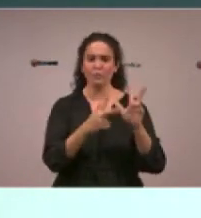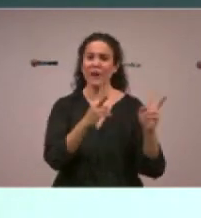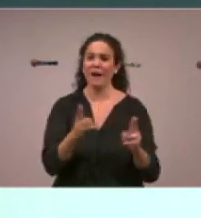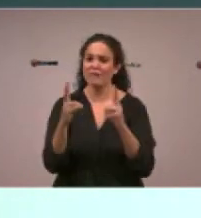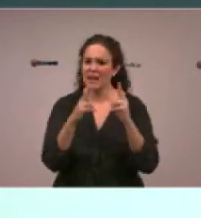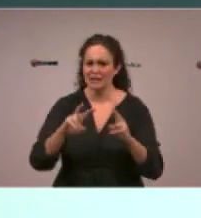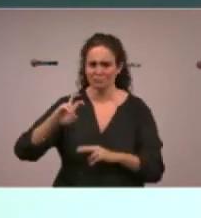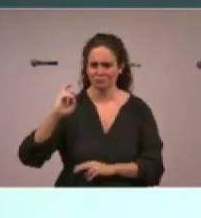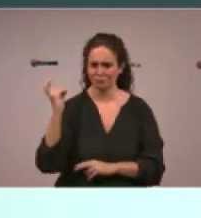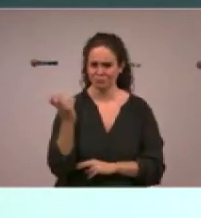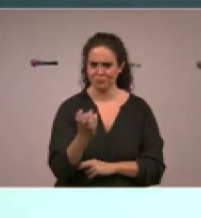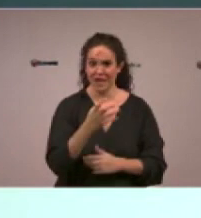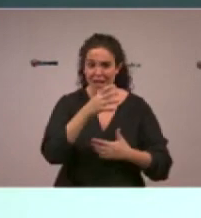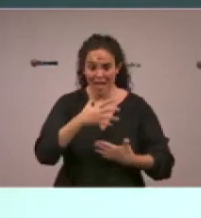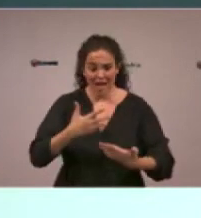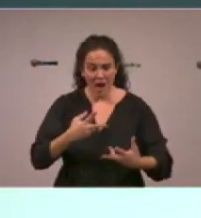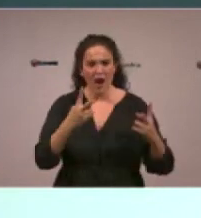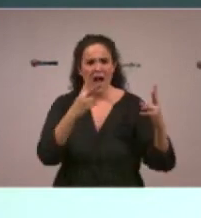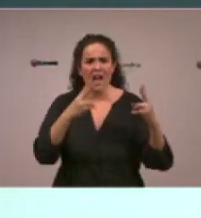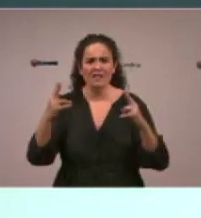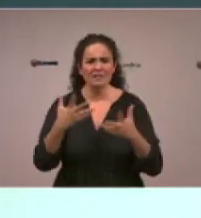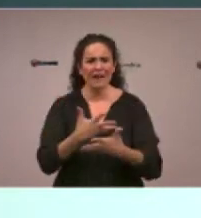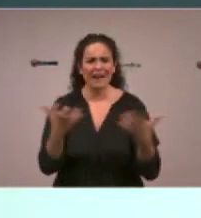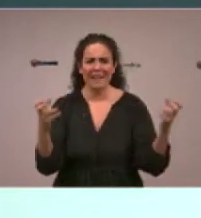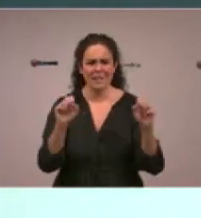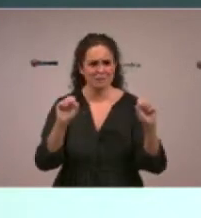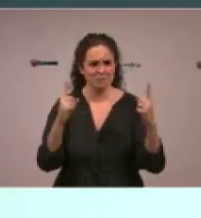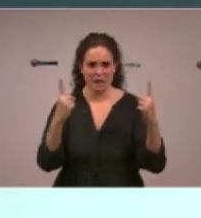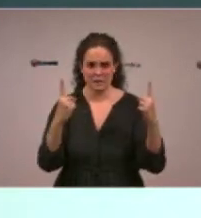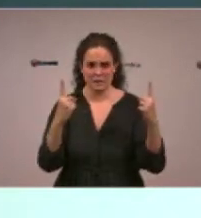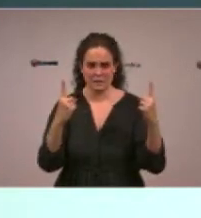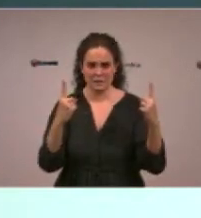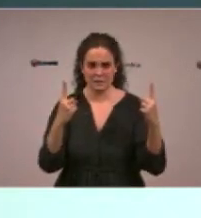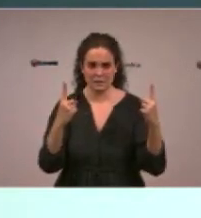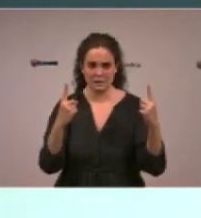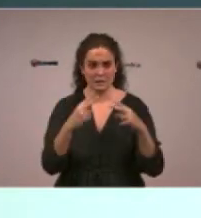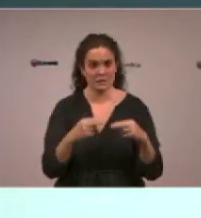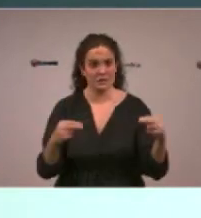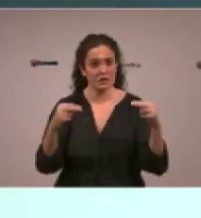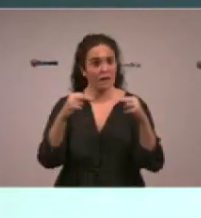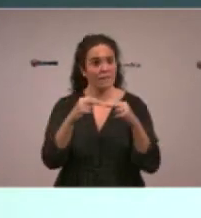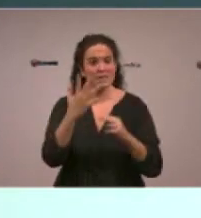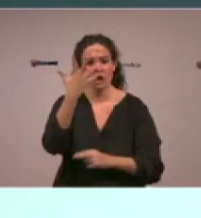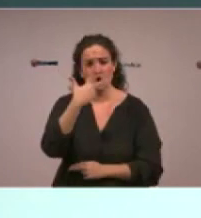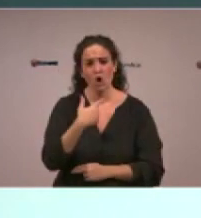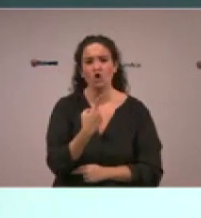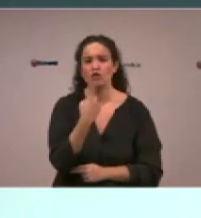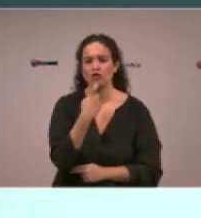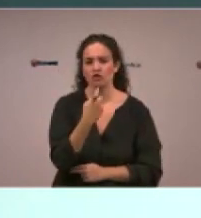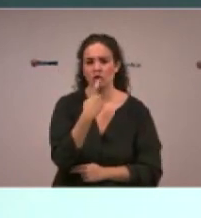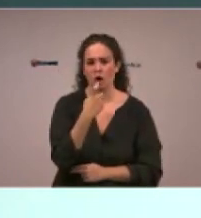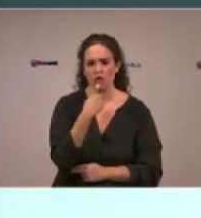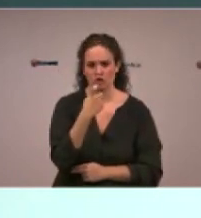nos encontramos en el escenario más grave que dibujaba este documento, que era el que figuraba en color rojo, ¿no?, en la columna